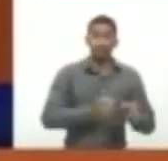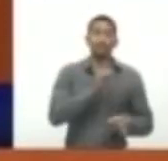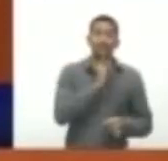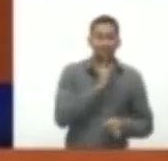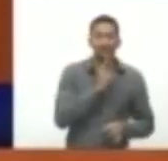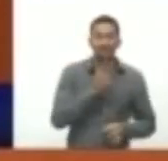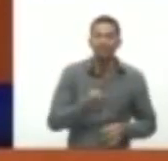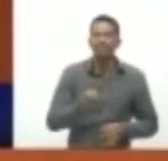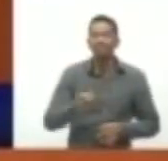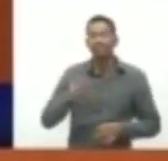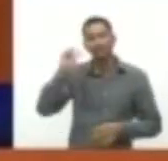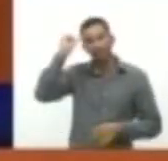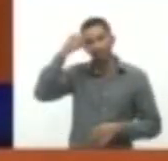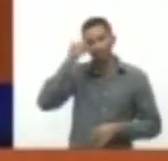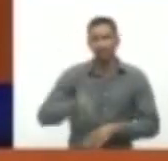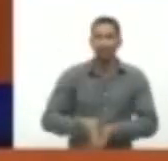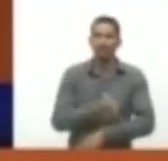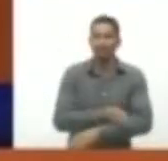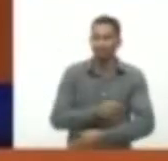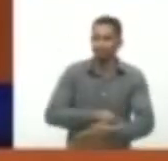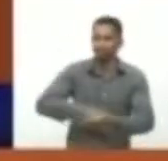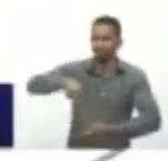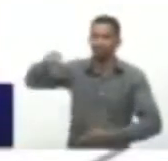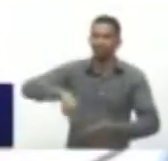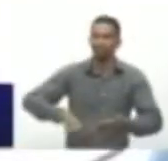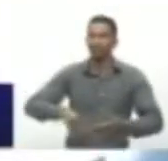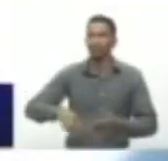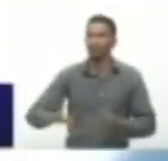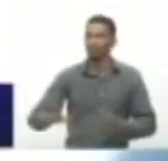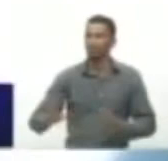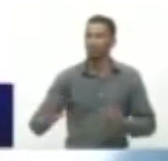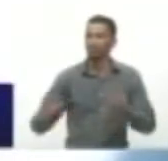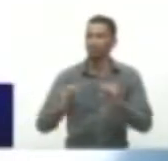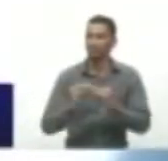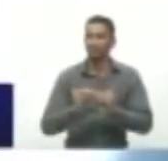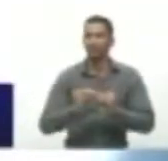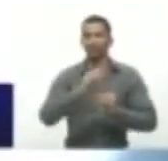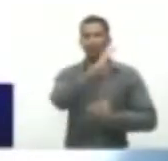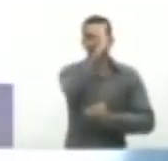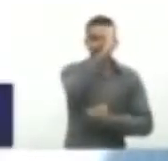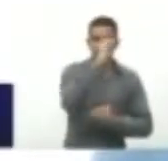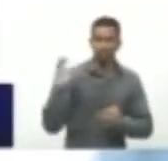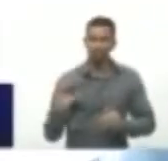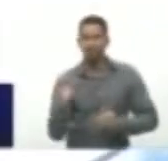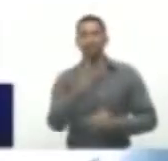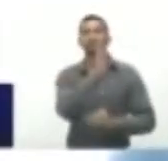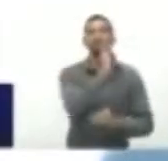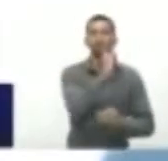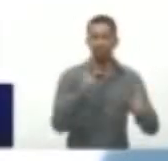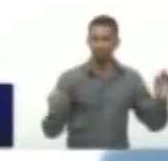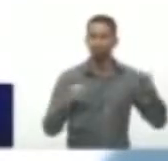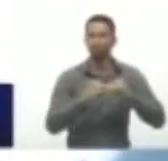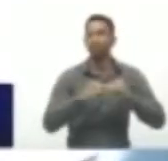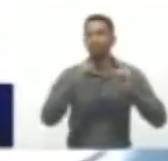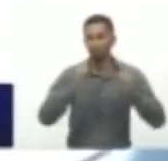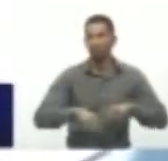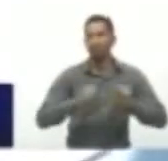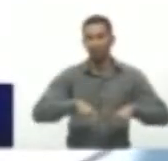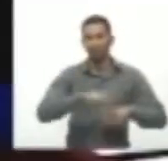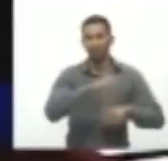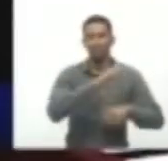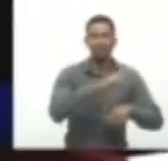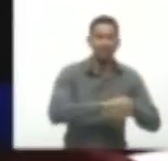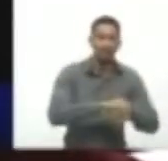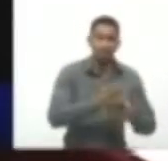desde 1970, el hecho por el cual se continuará con el trámite es la razón de la Corte del Distrito del Sur de la Florida, que tiene jurisdicción